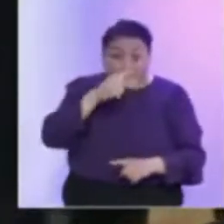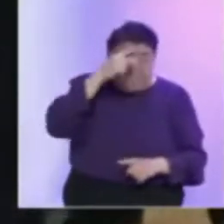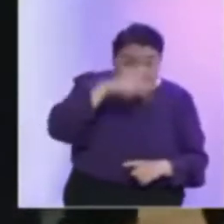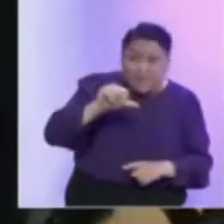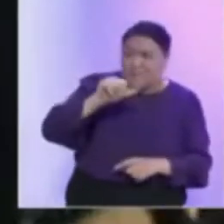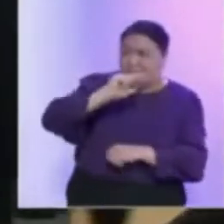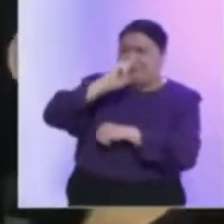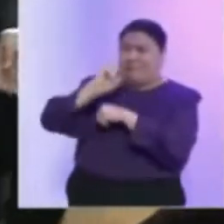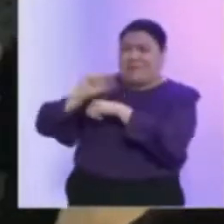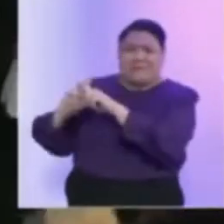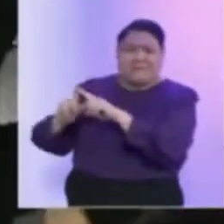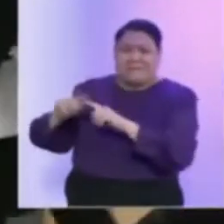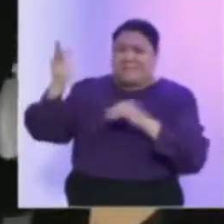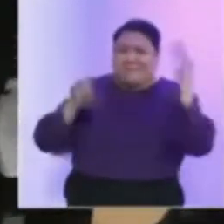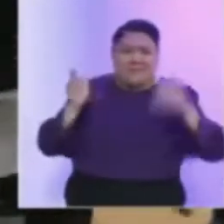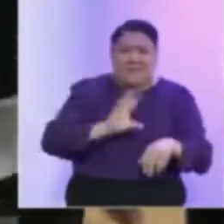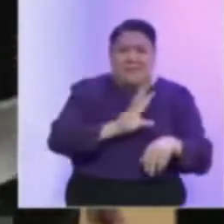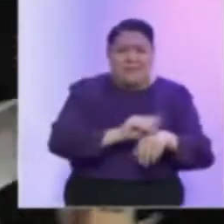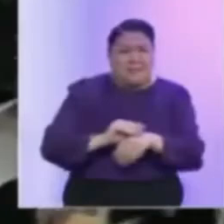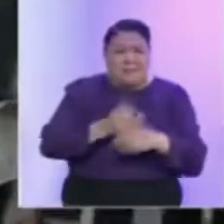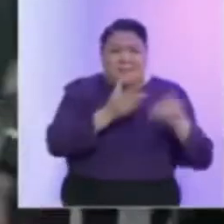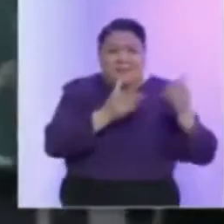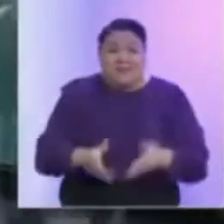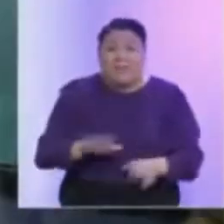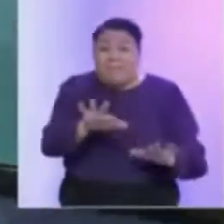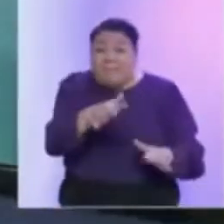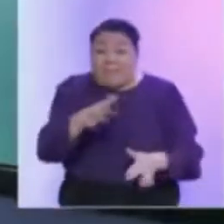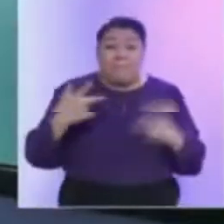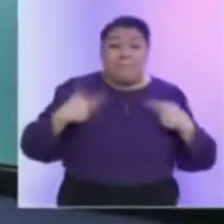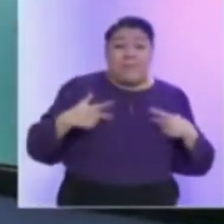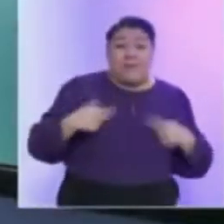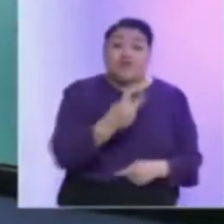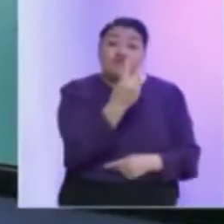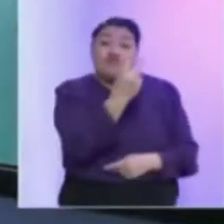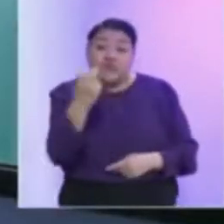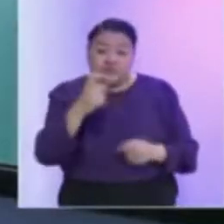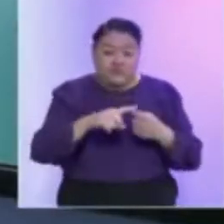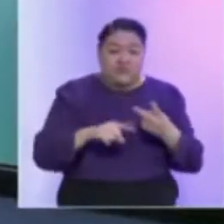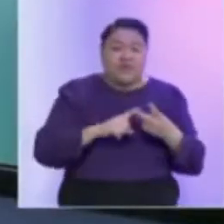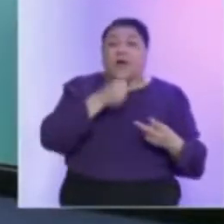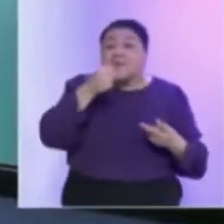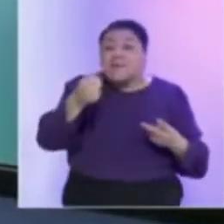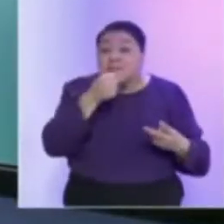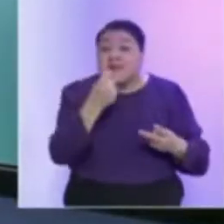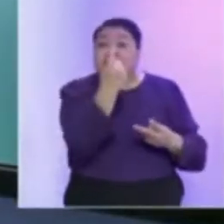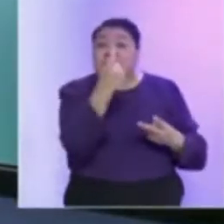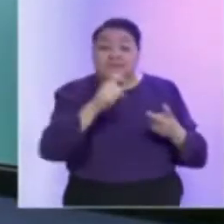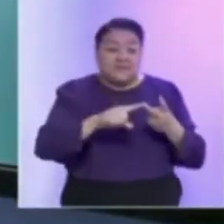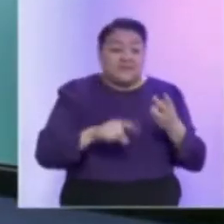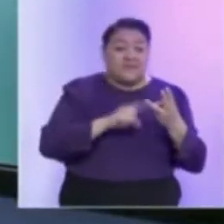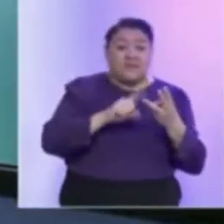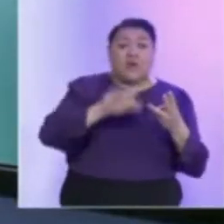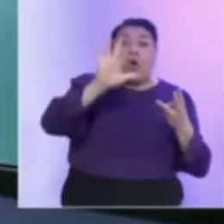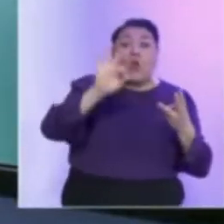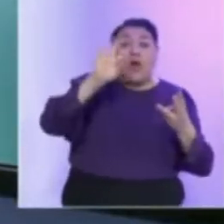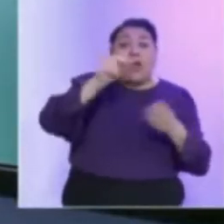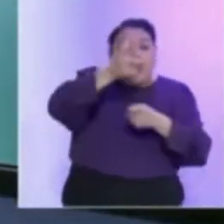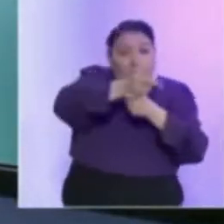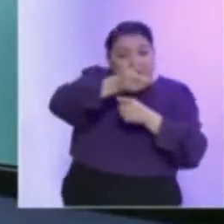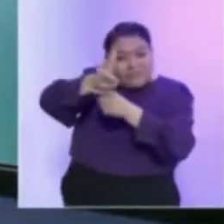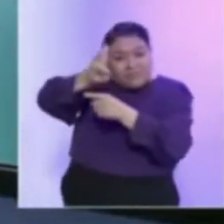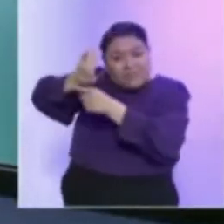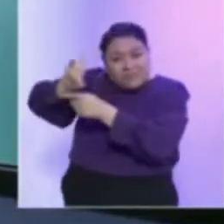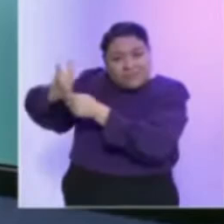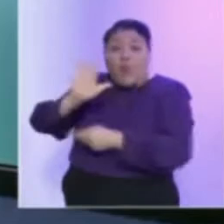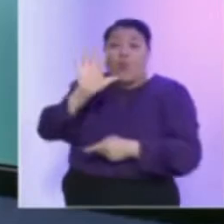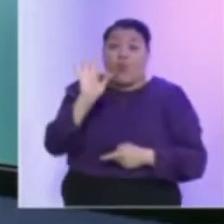Nacionales e internacionales acreditados, son más de 200 periodistas, 100 reporteros, tenemos 49 cámaras puestas